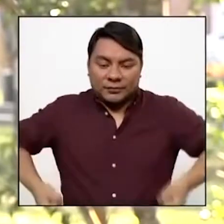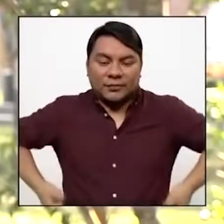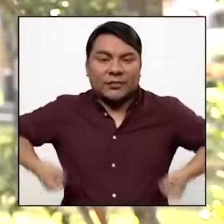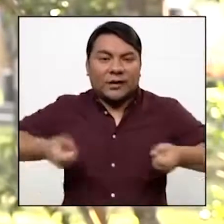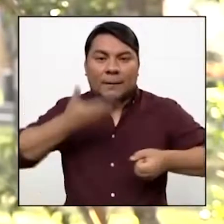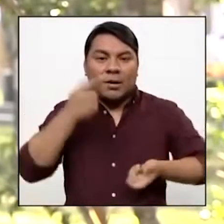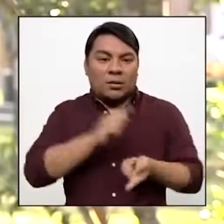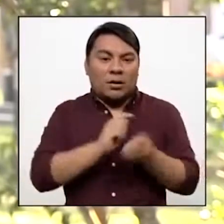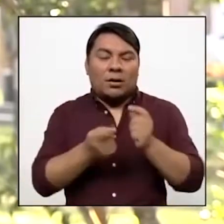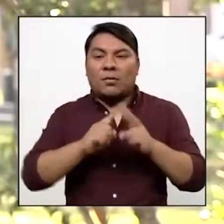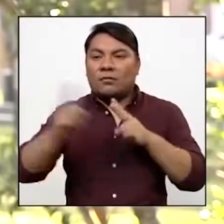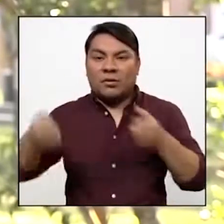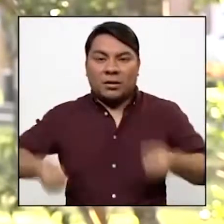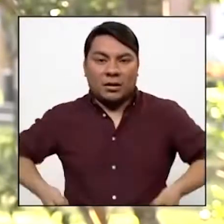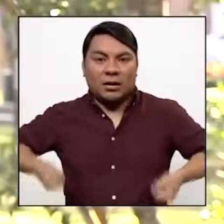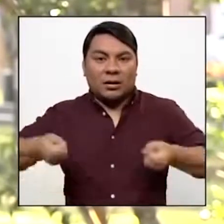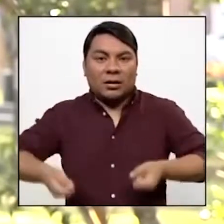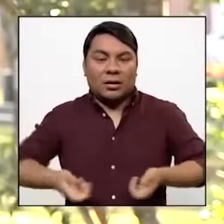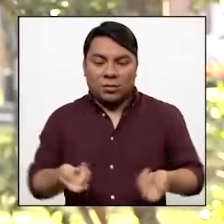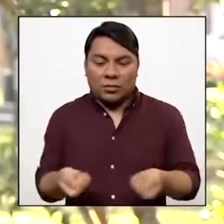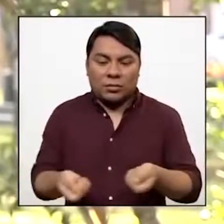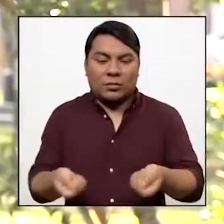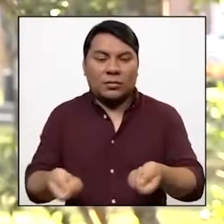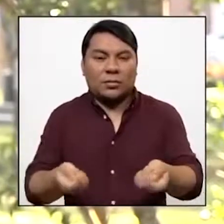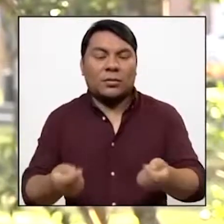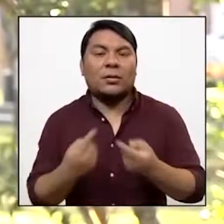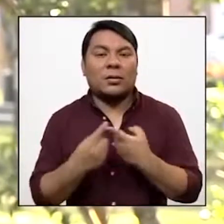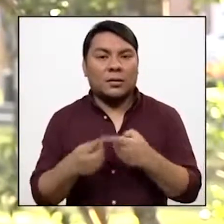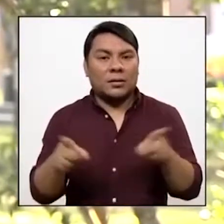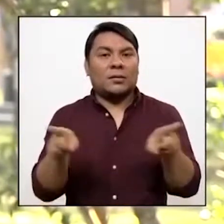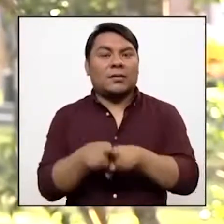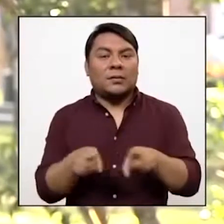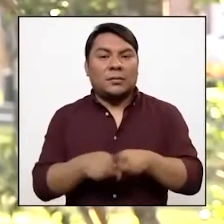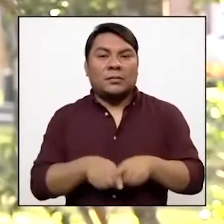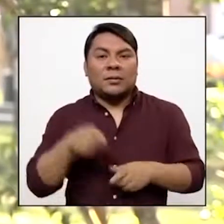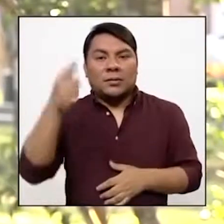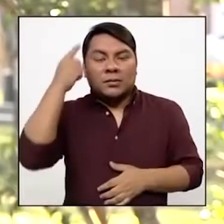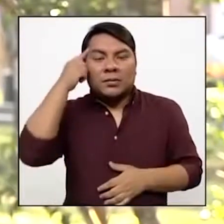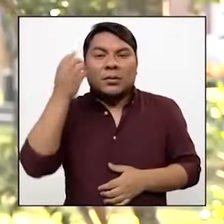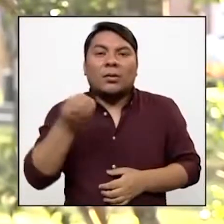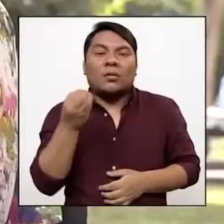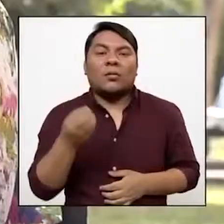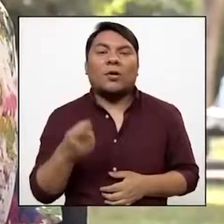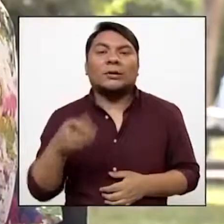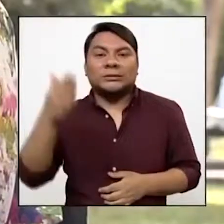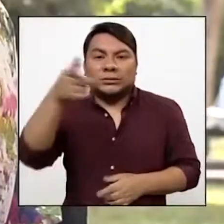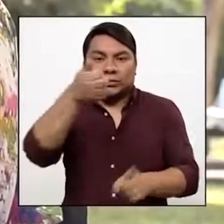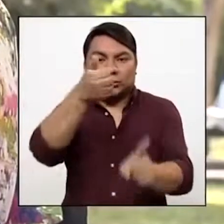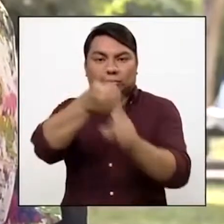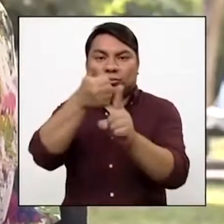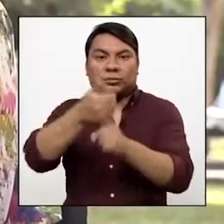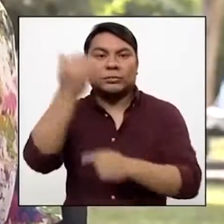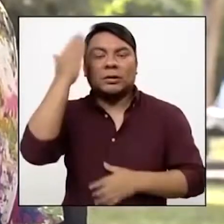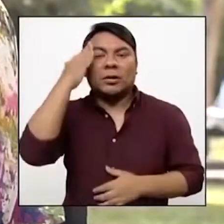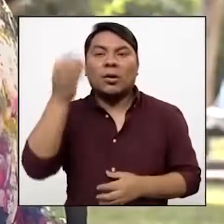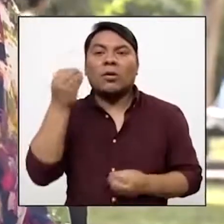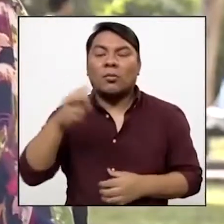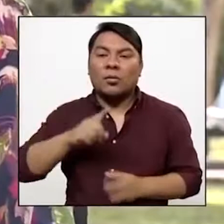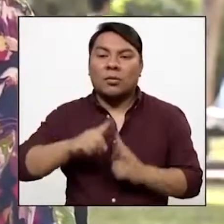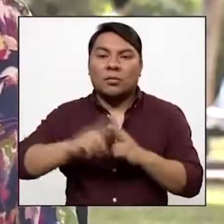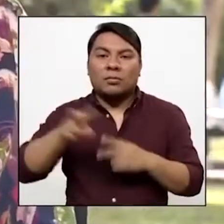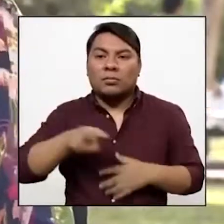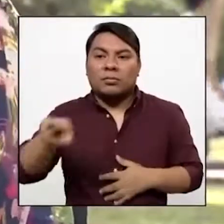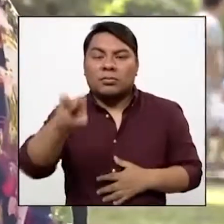andador, ¿no? También tener un poco de dominio de unas técnicas de movilización que posteriormente te vamos a hacer llegar.